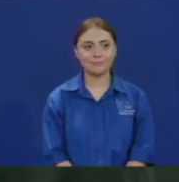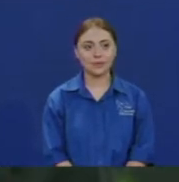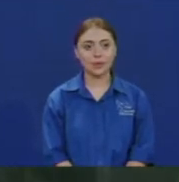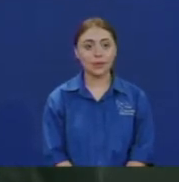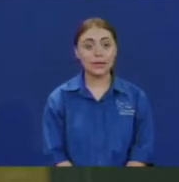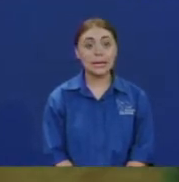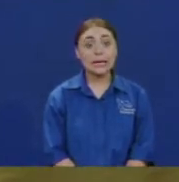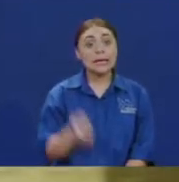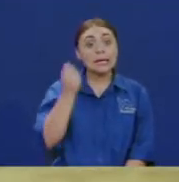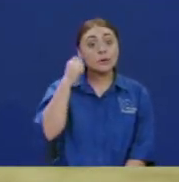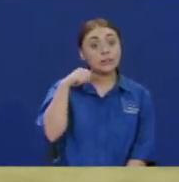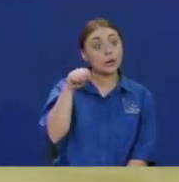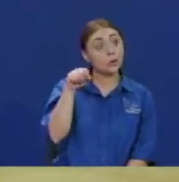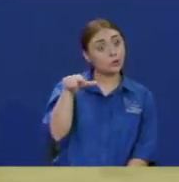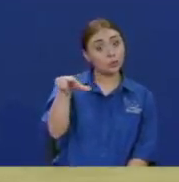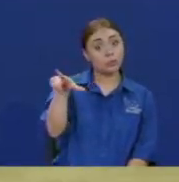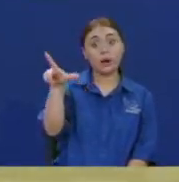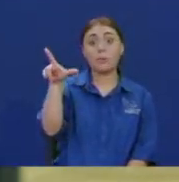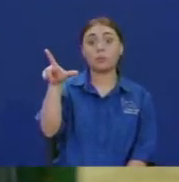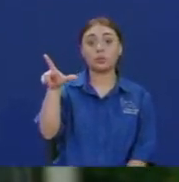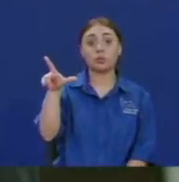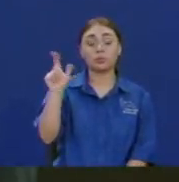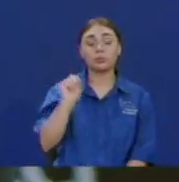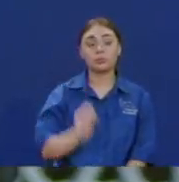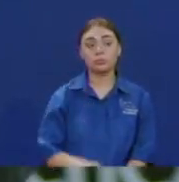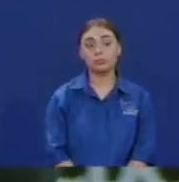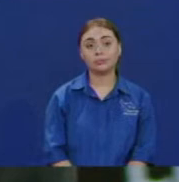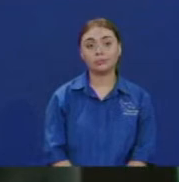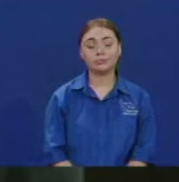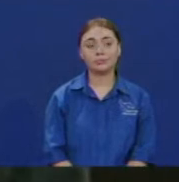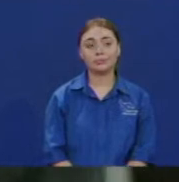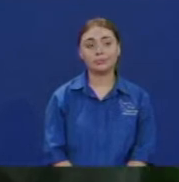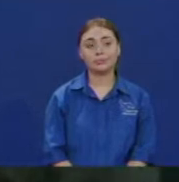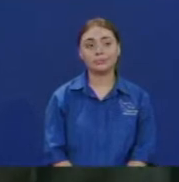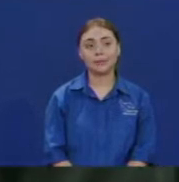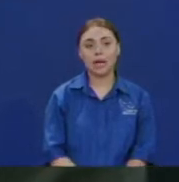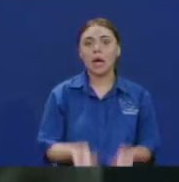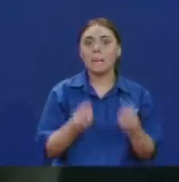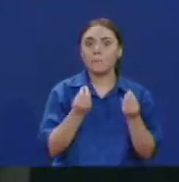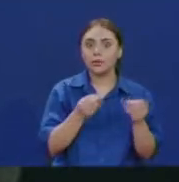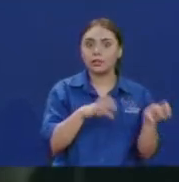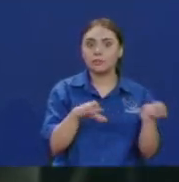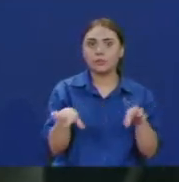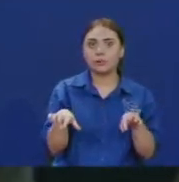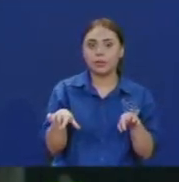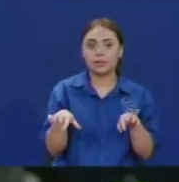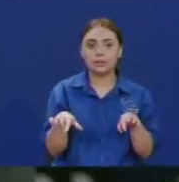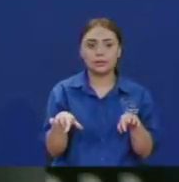Nos acostumbramos, bueno, yo no mucho, pero muchísima gente,